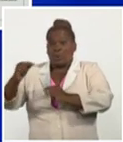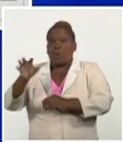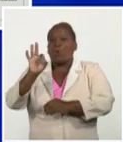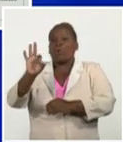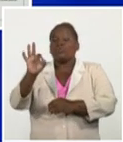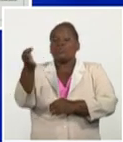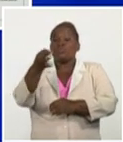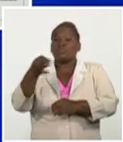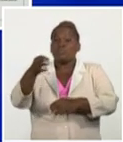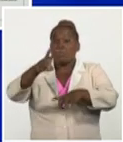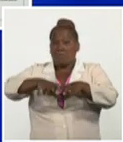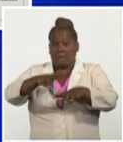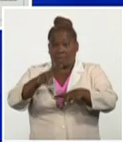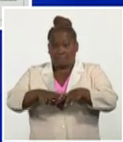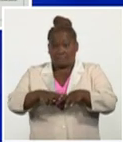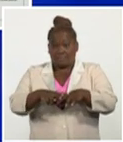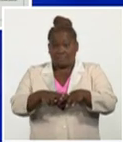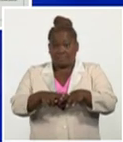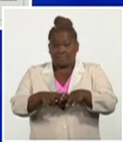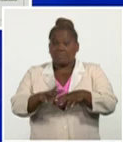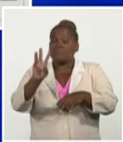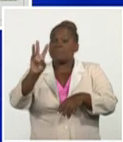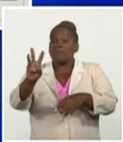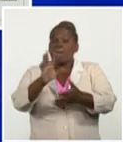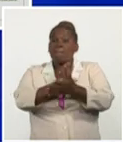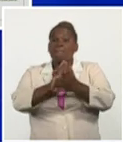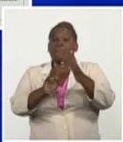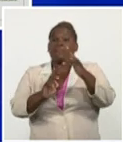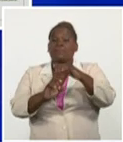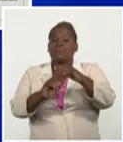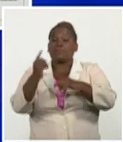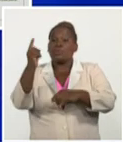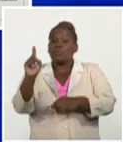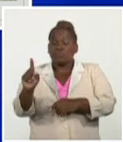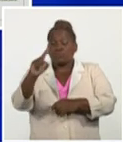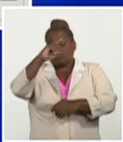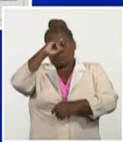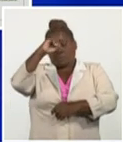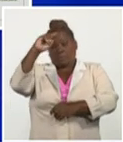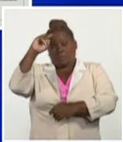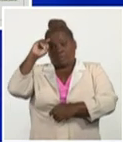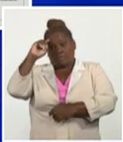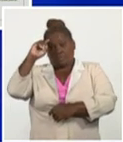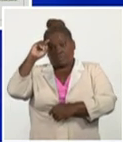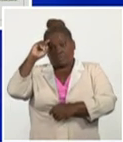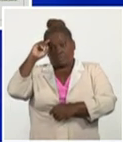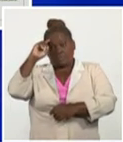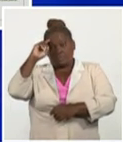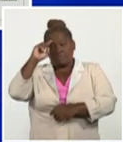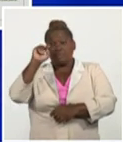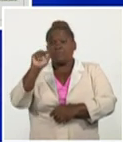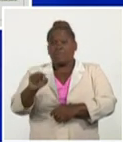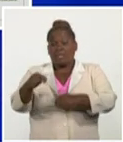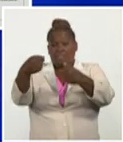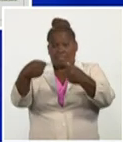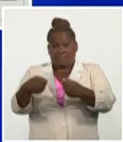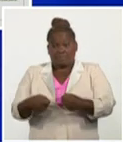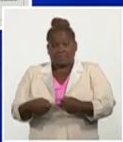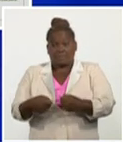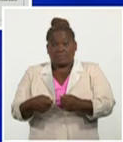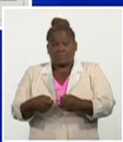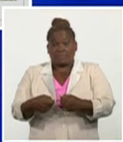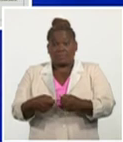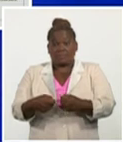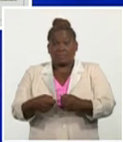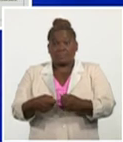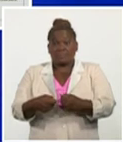de La Habana, 3 de Matanzas y 1 de Santi Espíritu, que son los que determinan